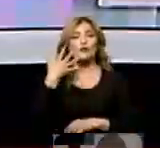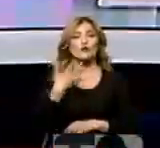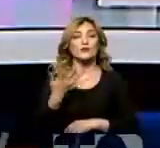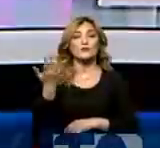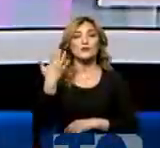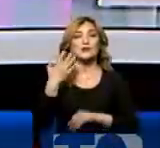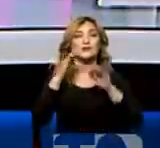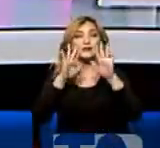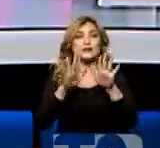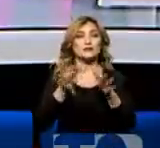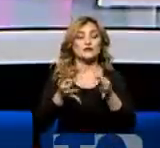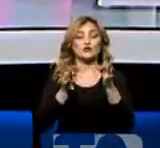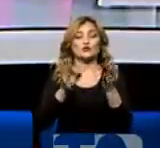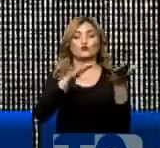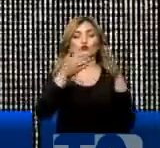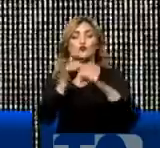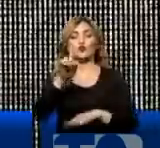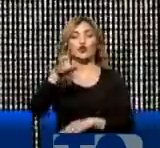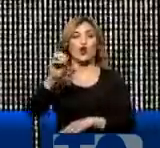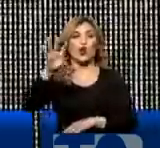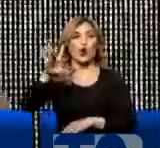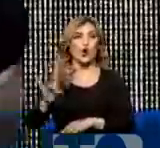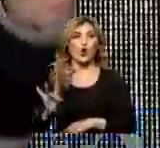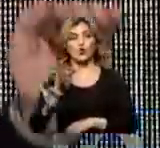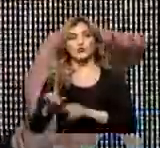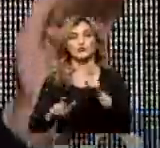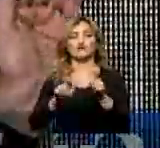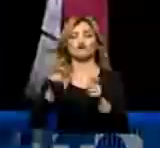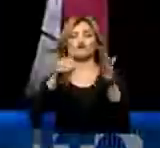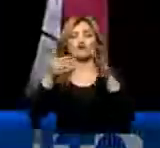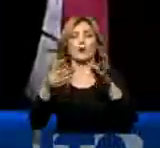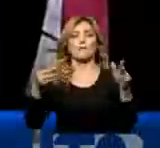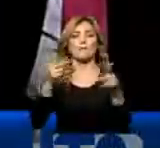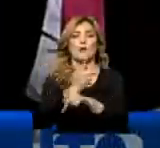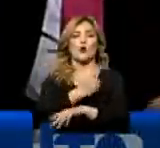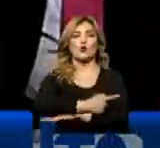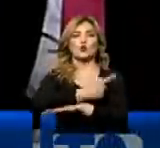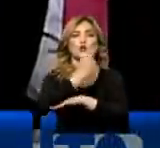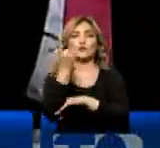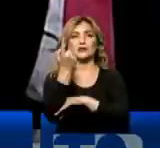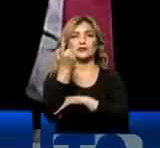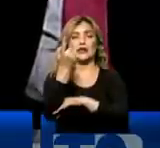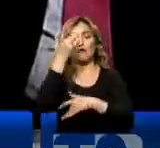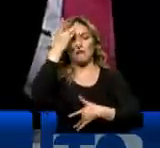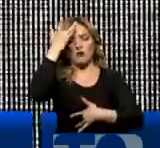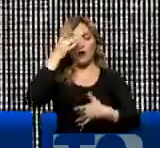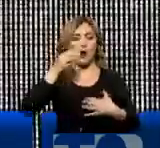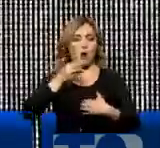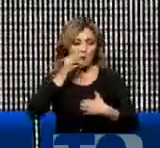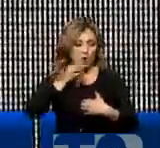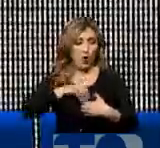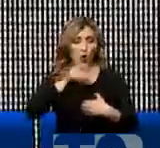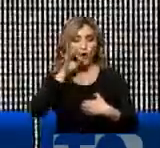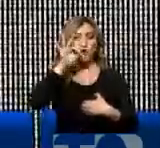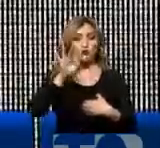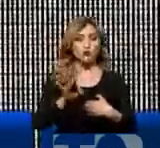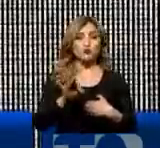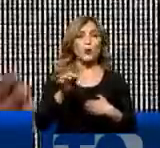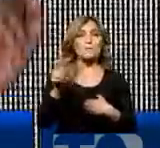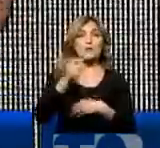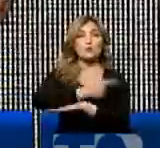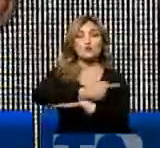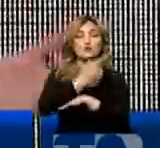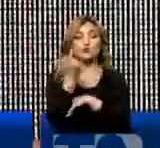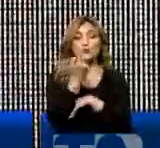murieron 108 pacientes con coronavirus. Fue el peor día de mortalidad del corona. Ese mismo día, 10 de febrero, se